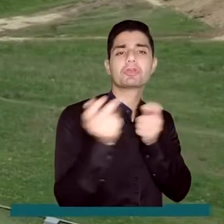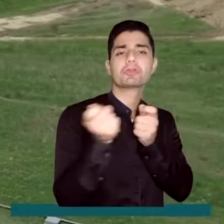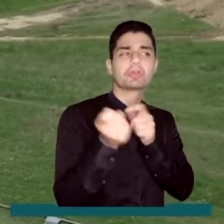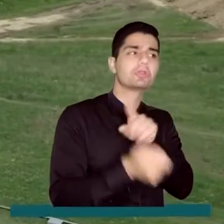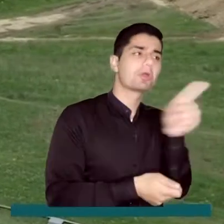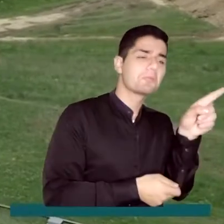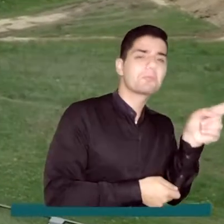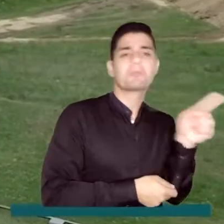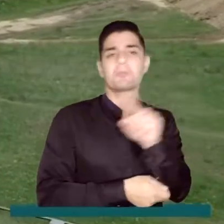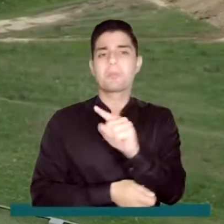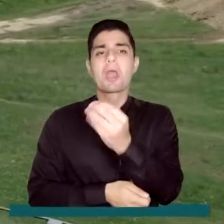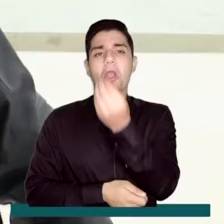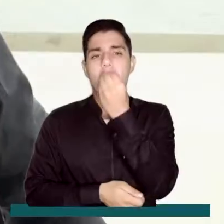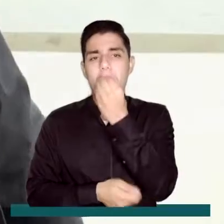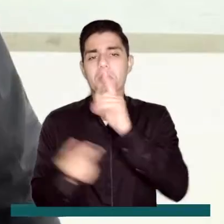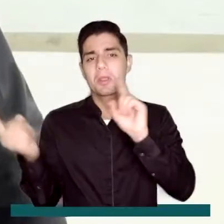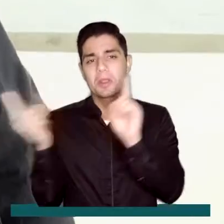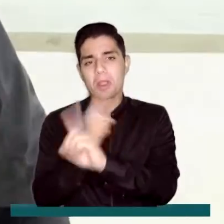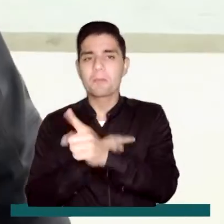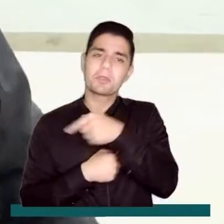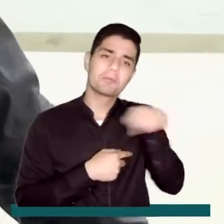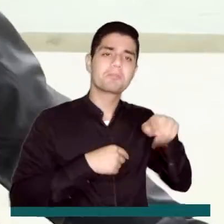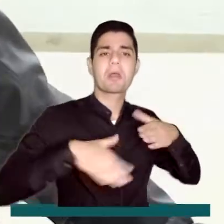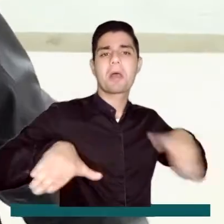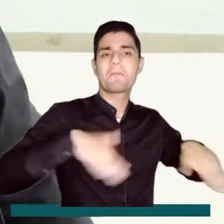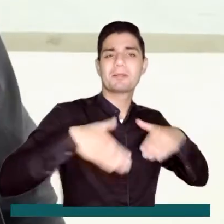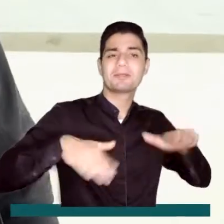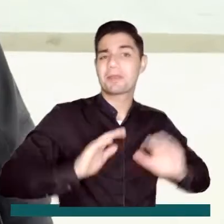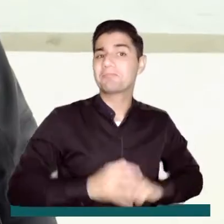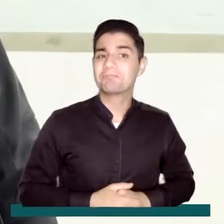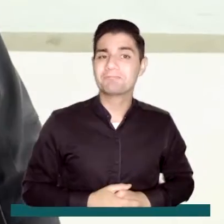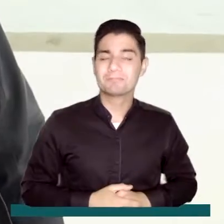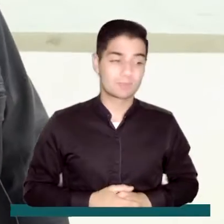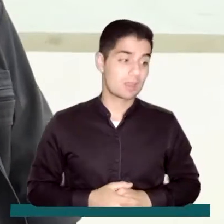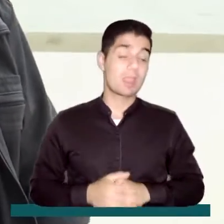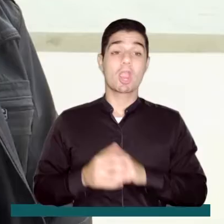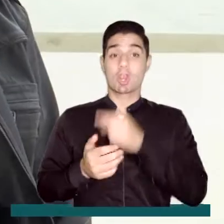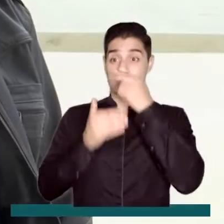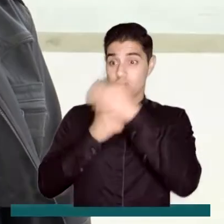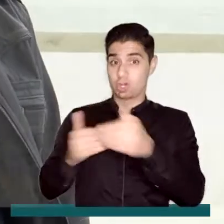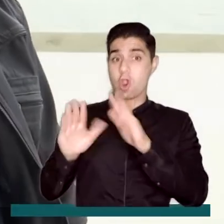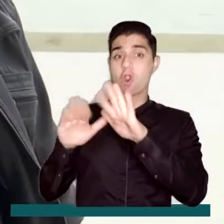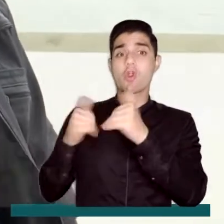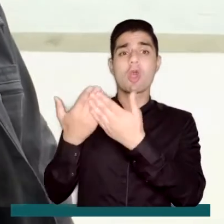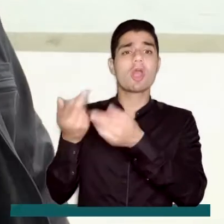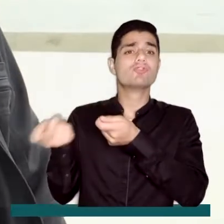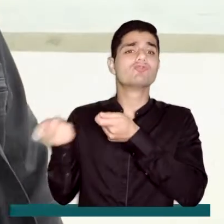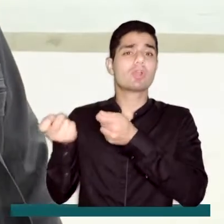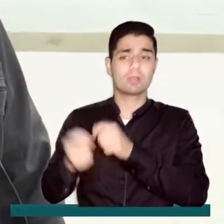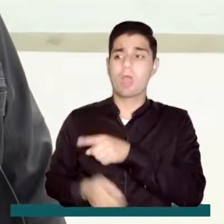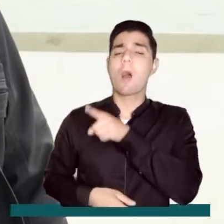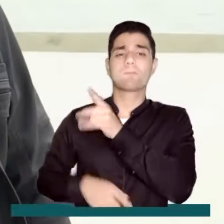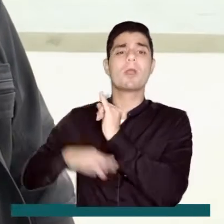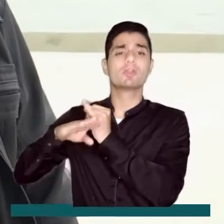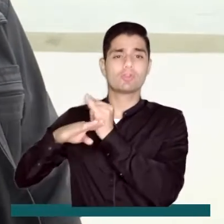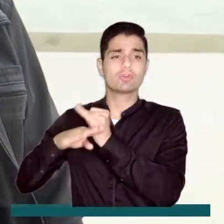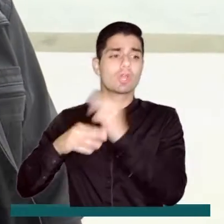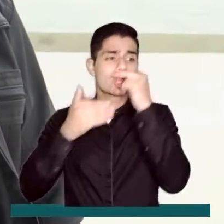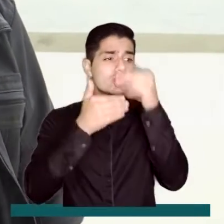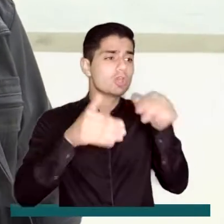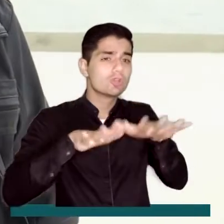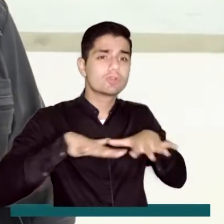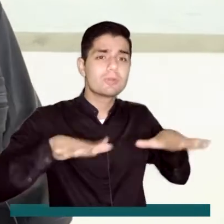cambiarme irme a patinar los niños van a tener un colegio cerca vamos a detener una institución donde realmente tanto